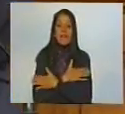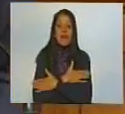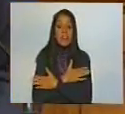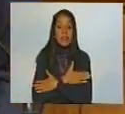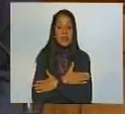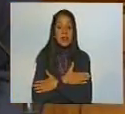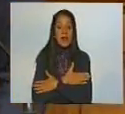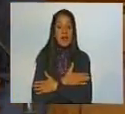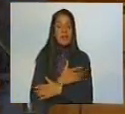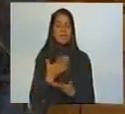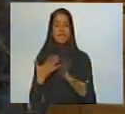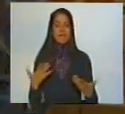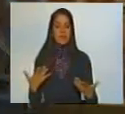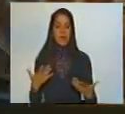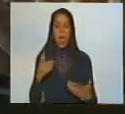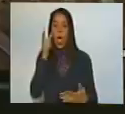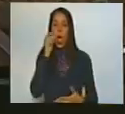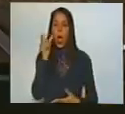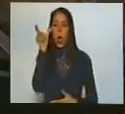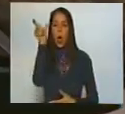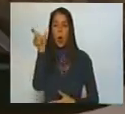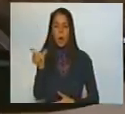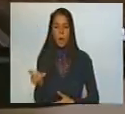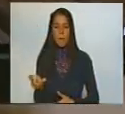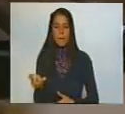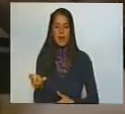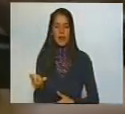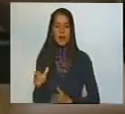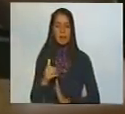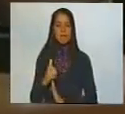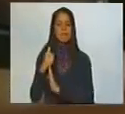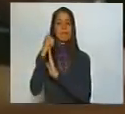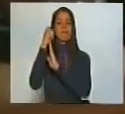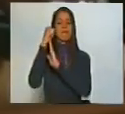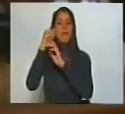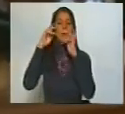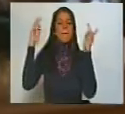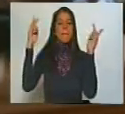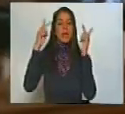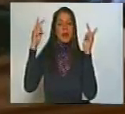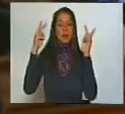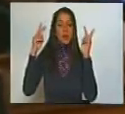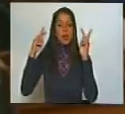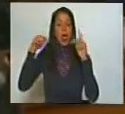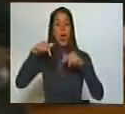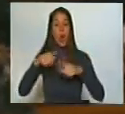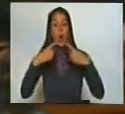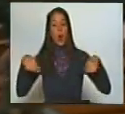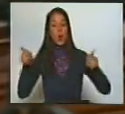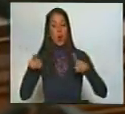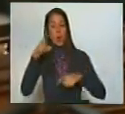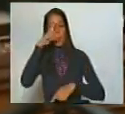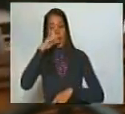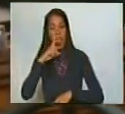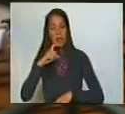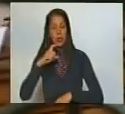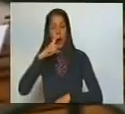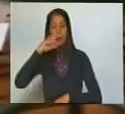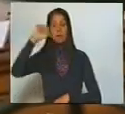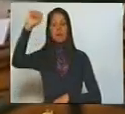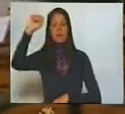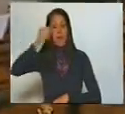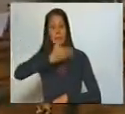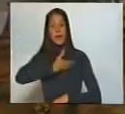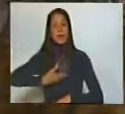por supuesto, para ese hombre que ha venido como conductor de victoria y que además hoy está cumpliendo años. ¡Feliz cumpleaños a nuestro presidente